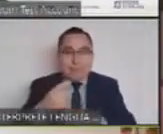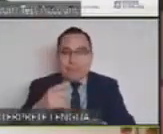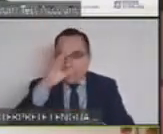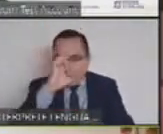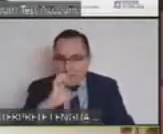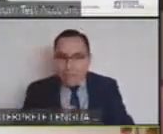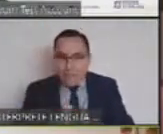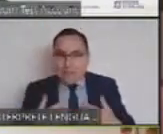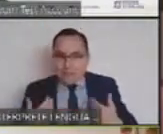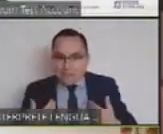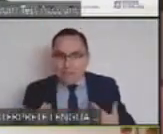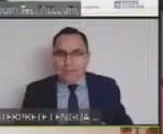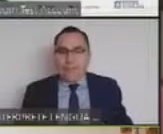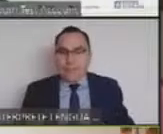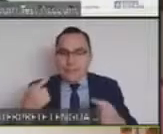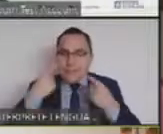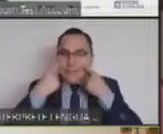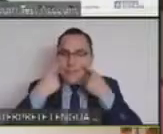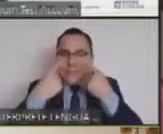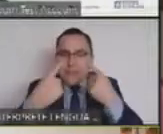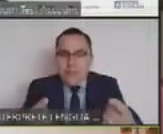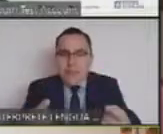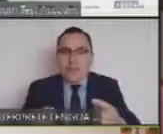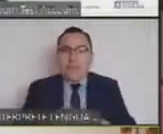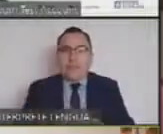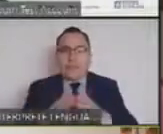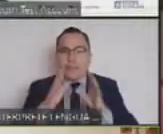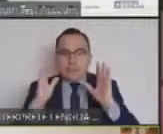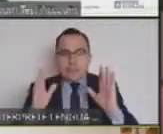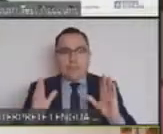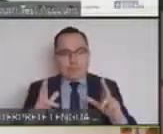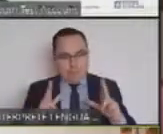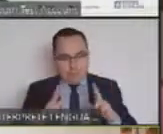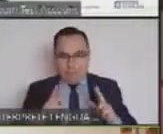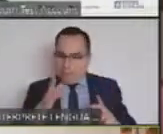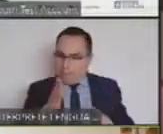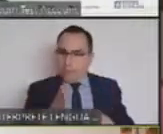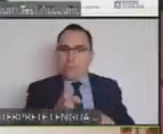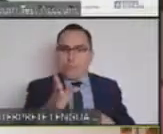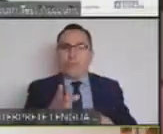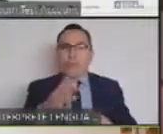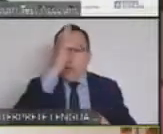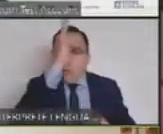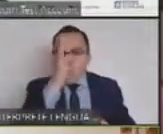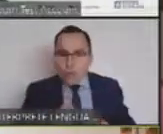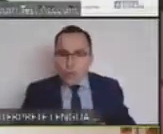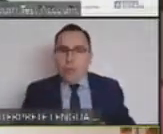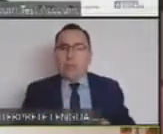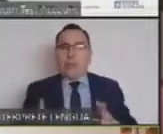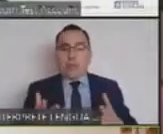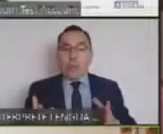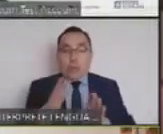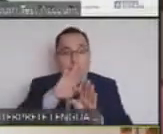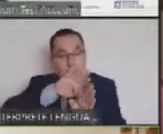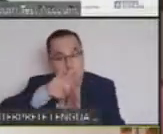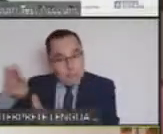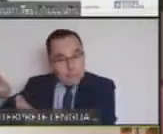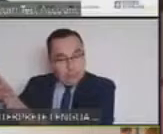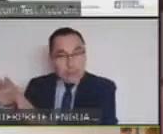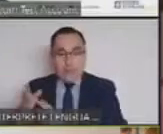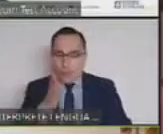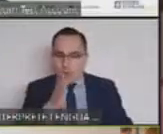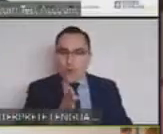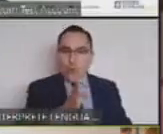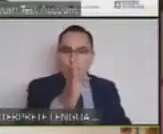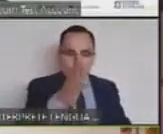el punto de vista de la conducta funcionaria, no de la conducta ni de la moral personal, porque ahí se pueden